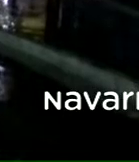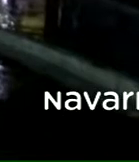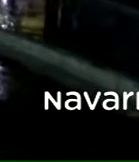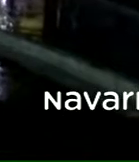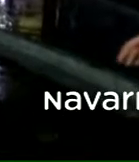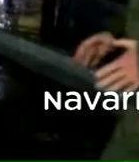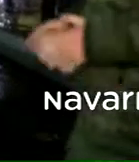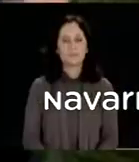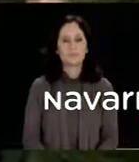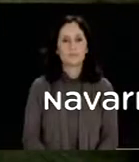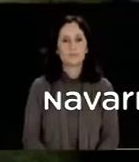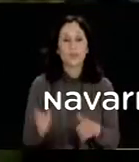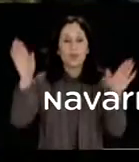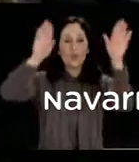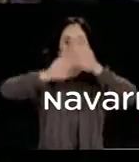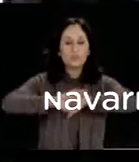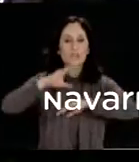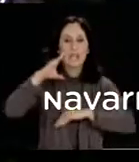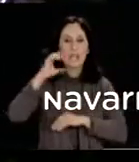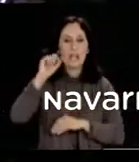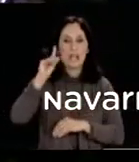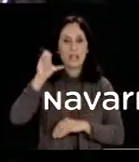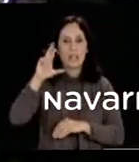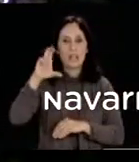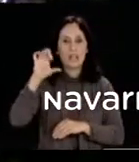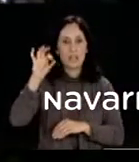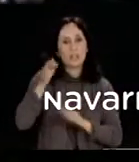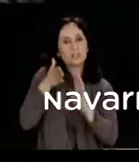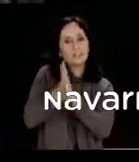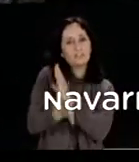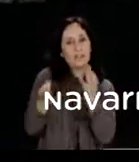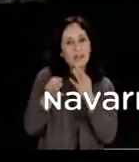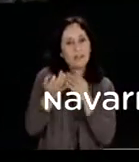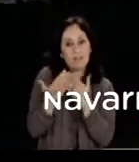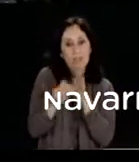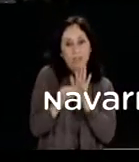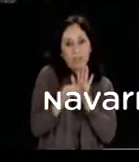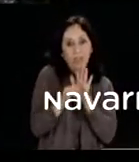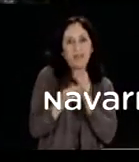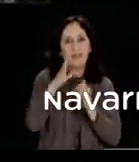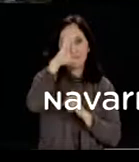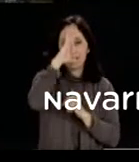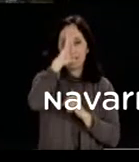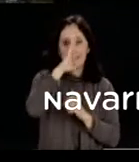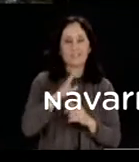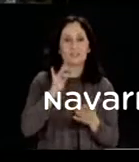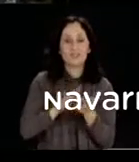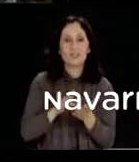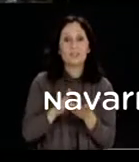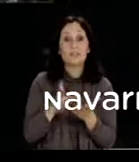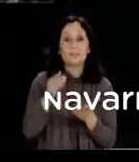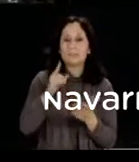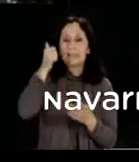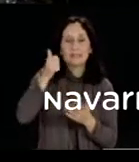La noche de caldereros nos augura que los carnavales están cerca. Tradicionalmente significaba que había que empezar a